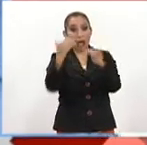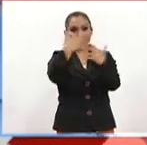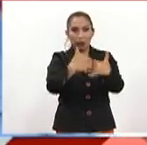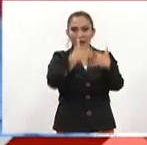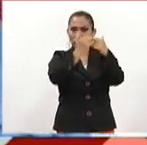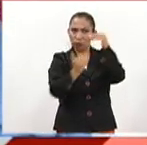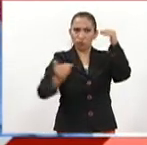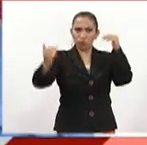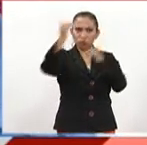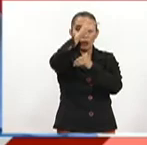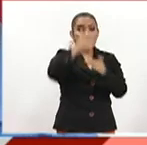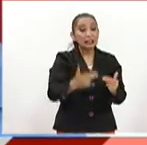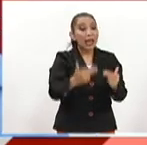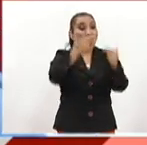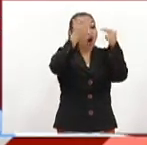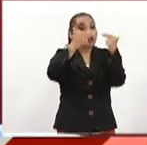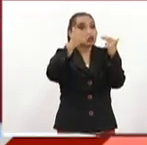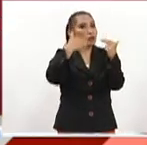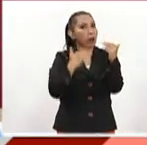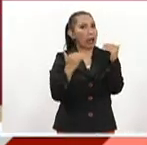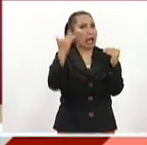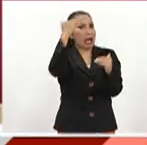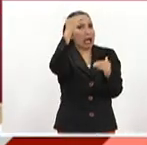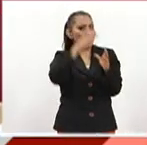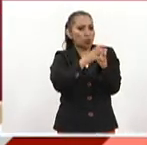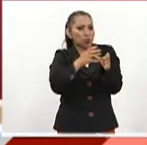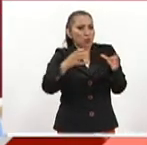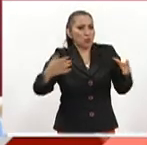Están enfocados en emprendimientos que no solamente busquen